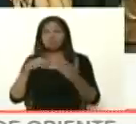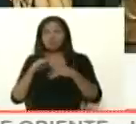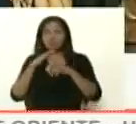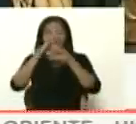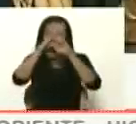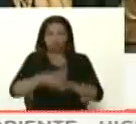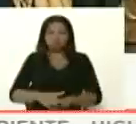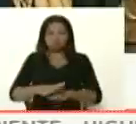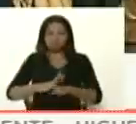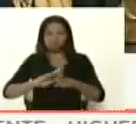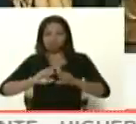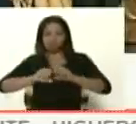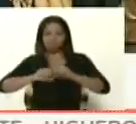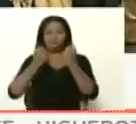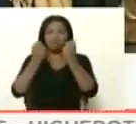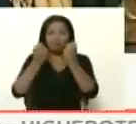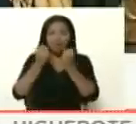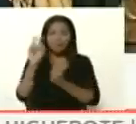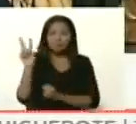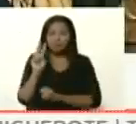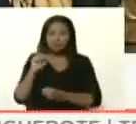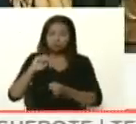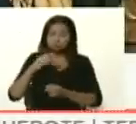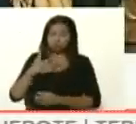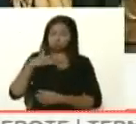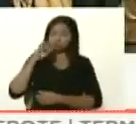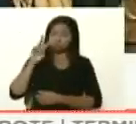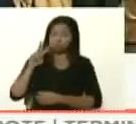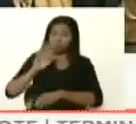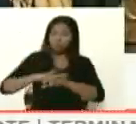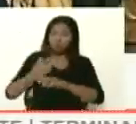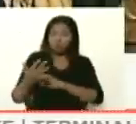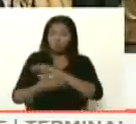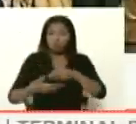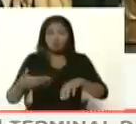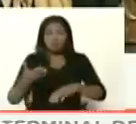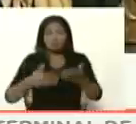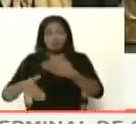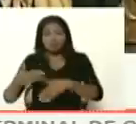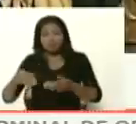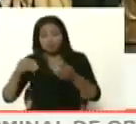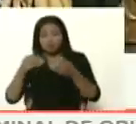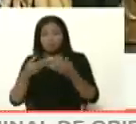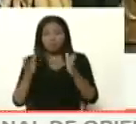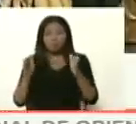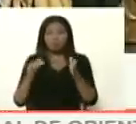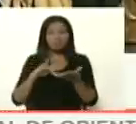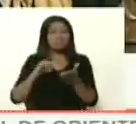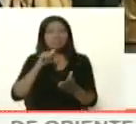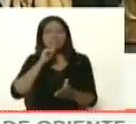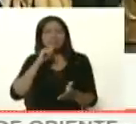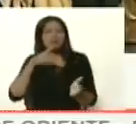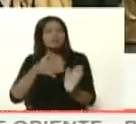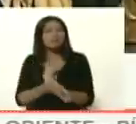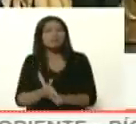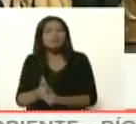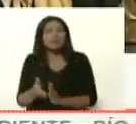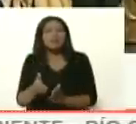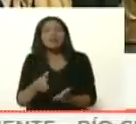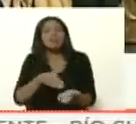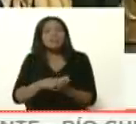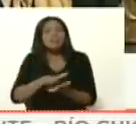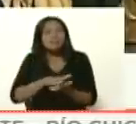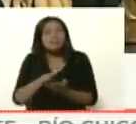aplastar y a quebrar a Venezuela, es porque viene al sabotaje de los servicios públicos. ¿Y quién tiene que garantizar la seguridad